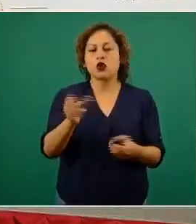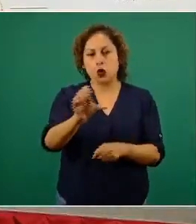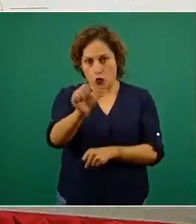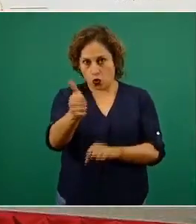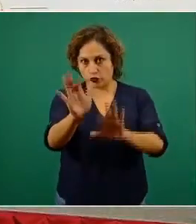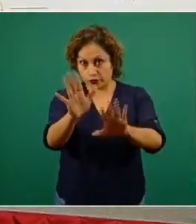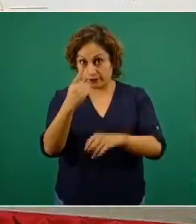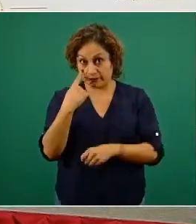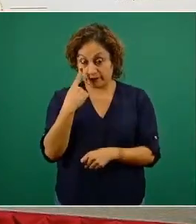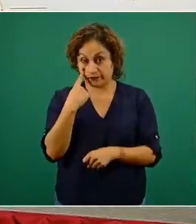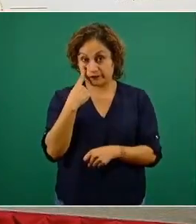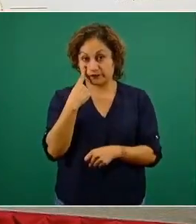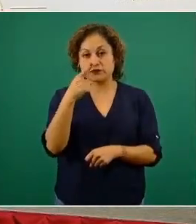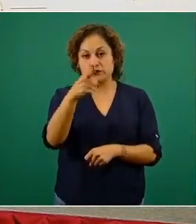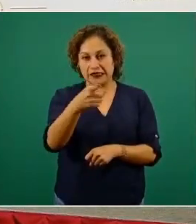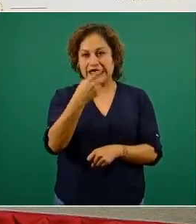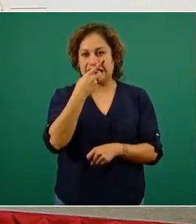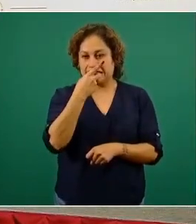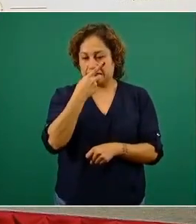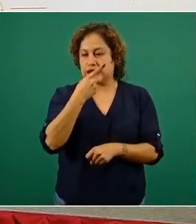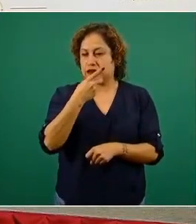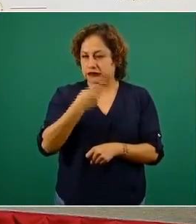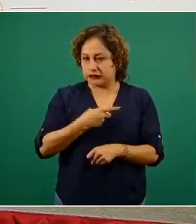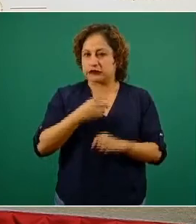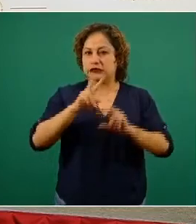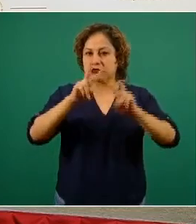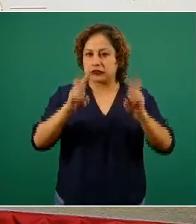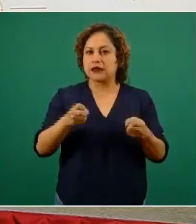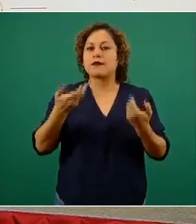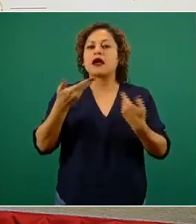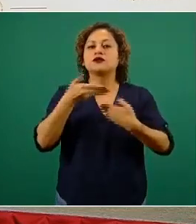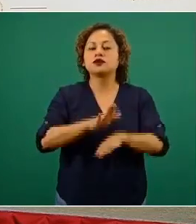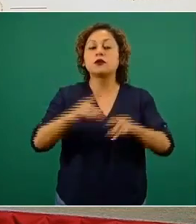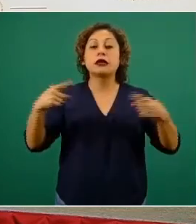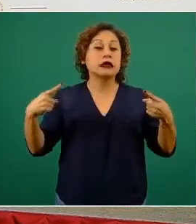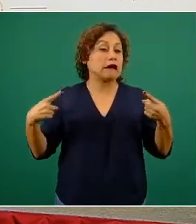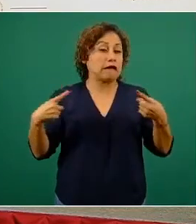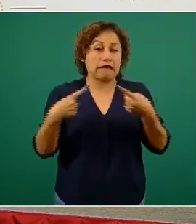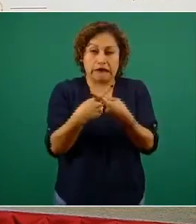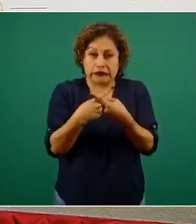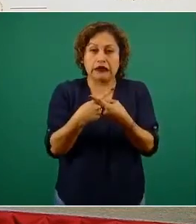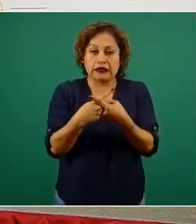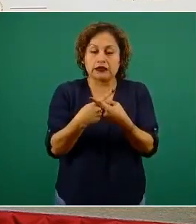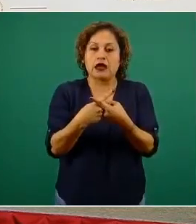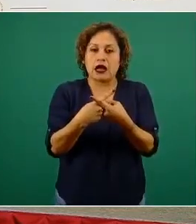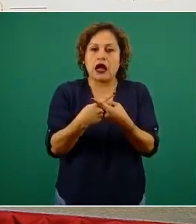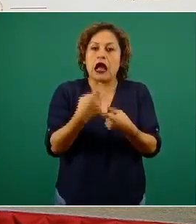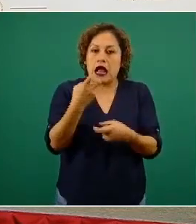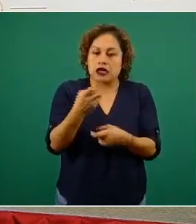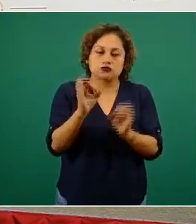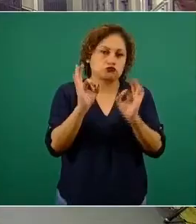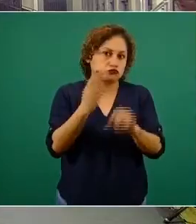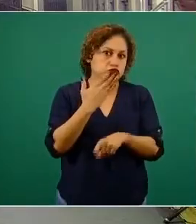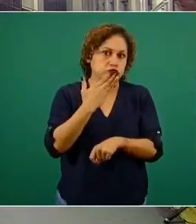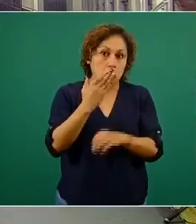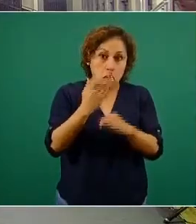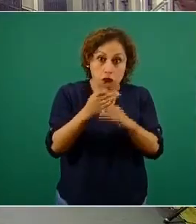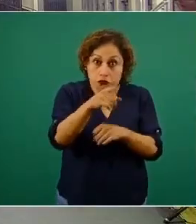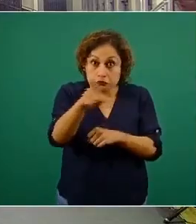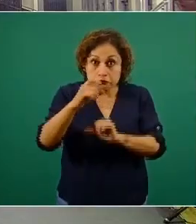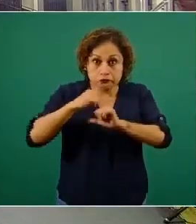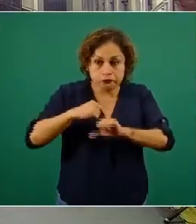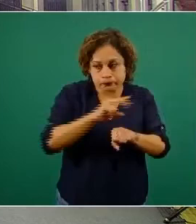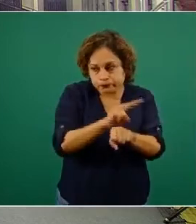ya ha mencionado el tema de las alergias en torno a esto. De hecho, se está haciendo revisiones de reacciones y todo esto. Hay